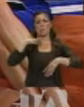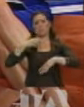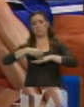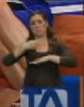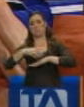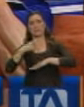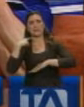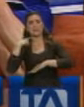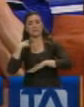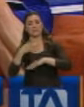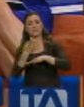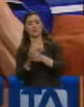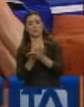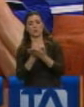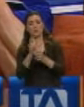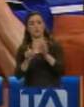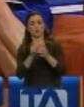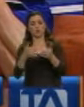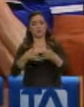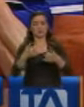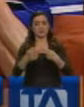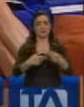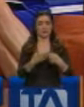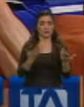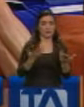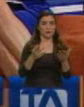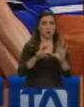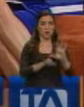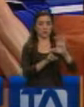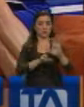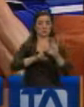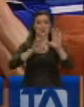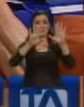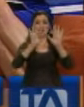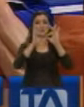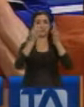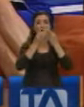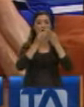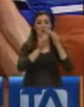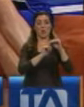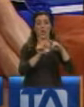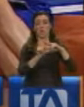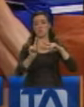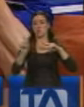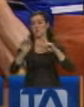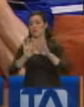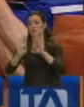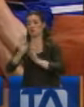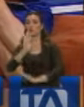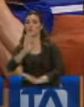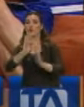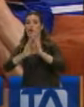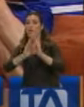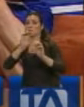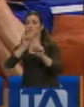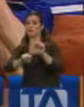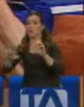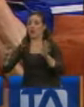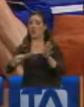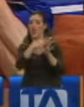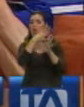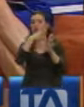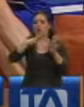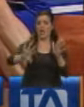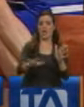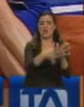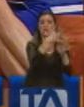balnearios del sur de Manabí. Mientras que en Crucita, cerca de 10 familias han tenido que abandonar sus casas debido a los destrozos ocasionados